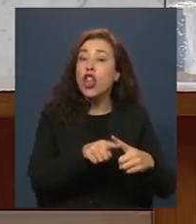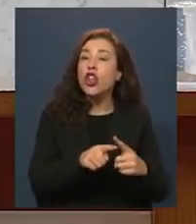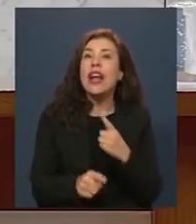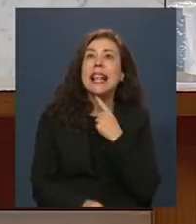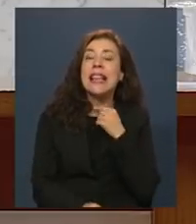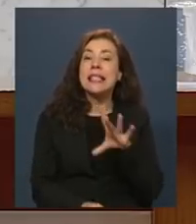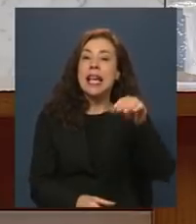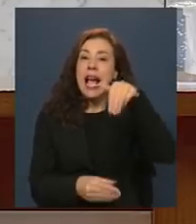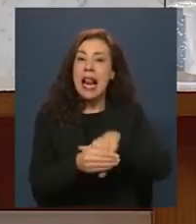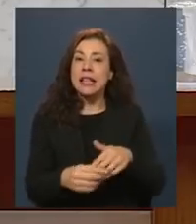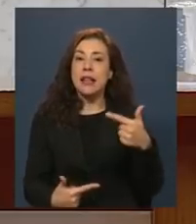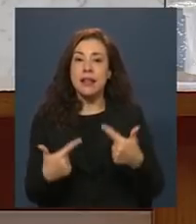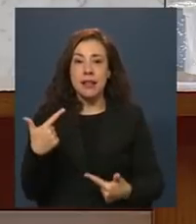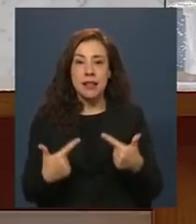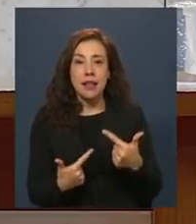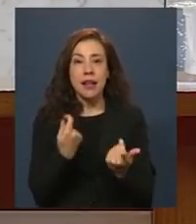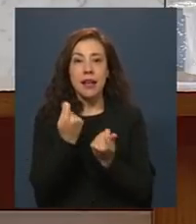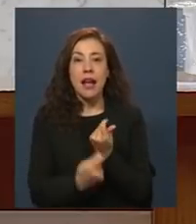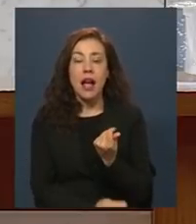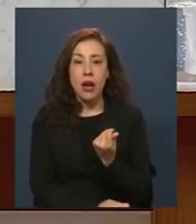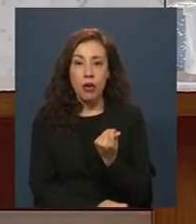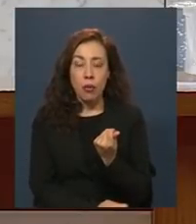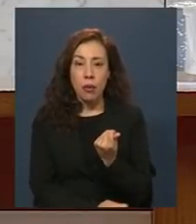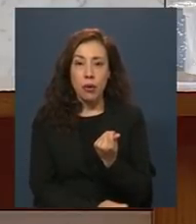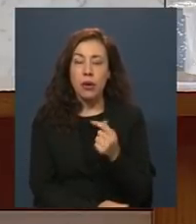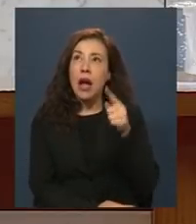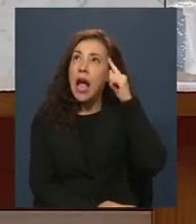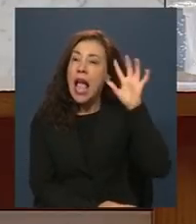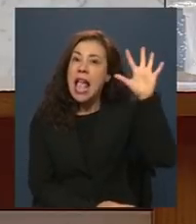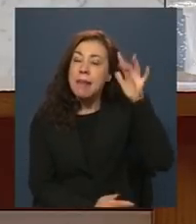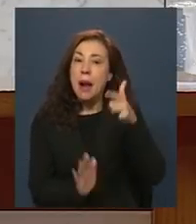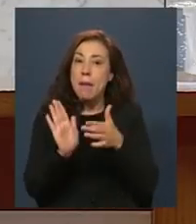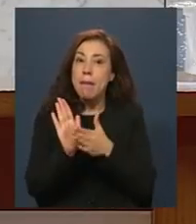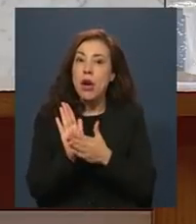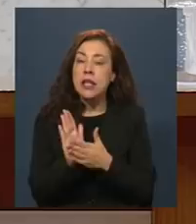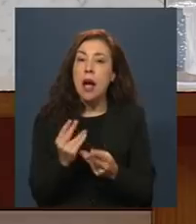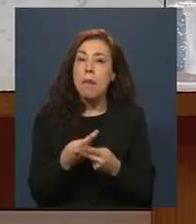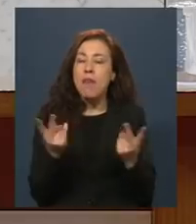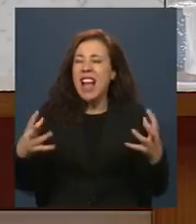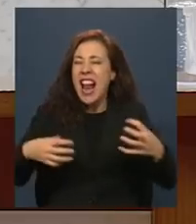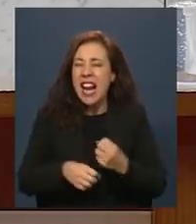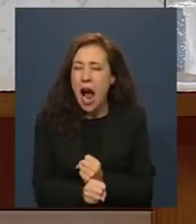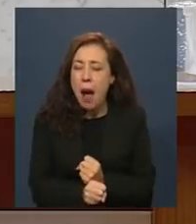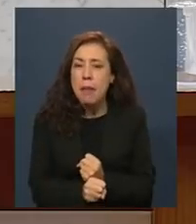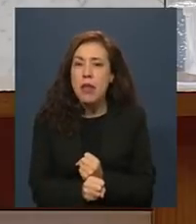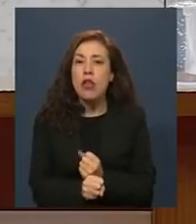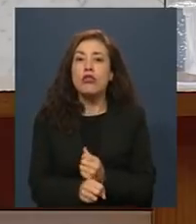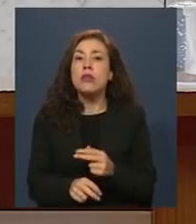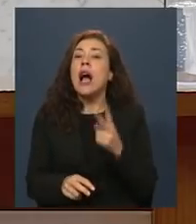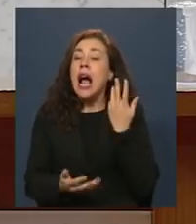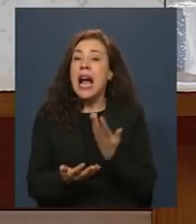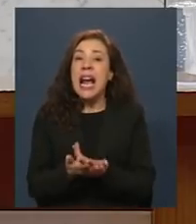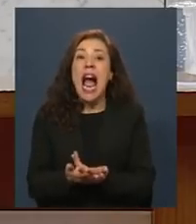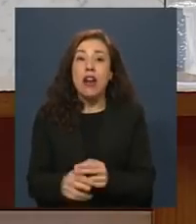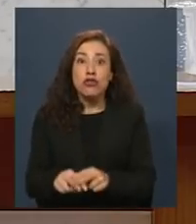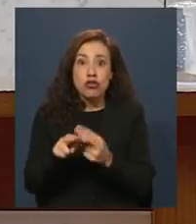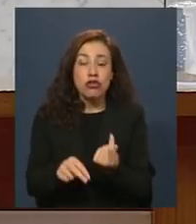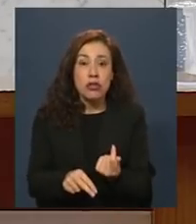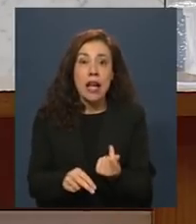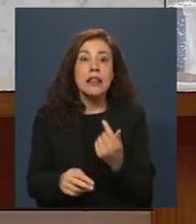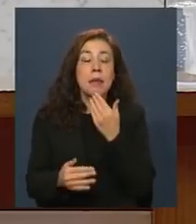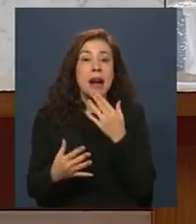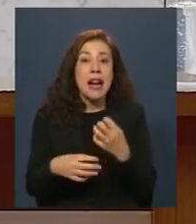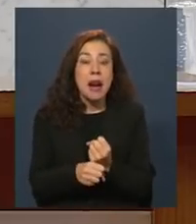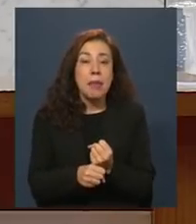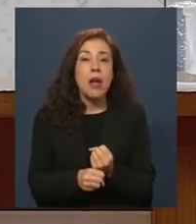electoral, político o económico, imaginando políticas públicas con celeridad, solvencia técnica y eficacia, en un